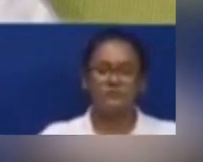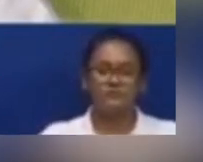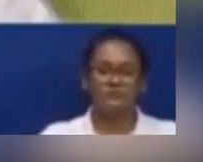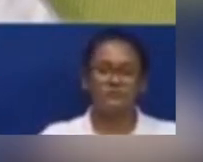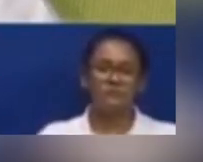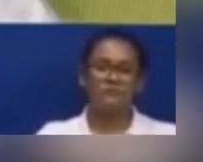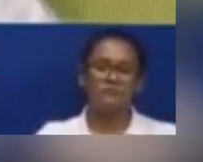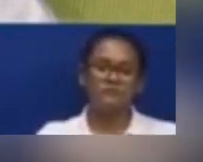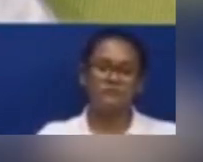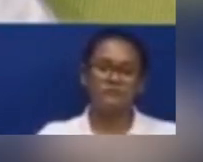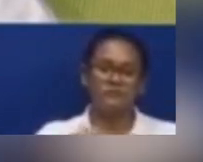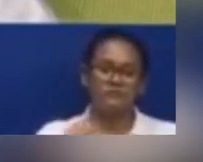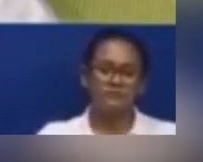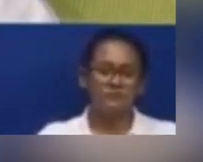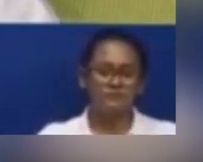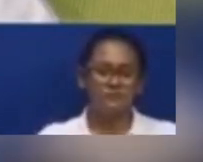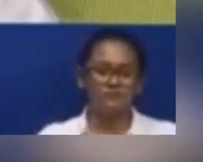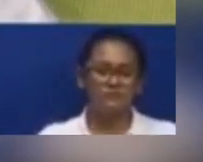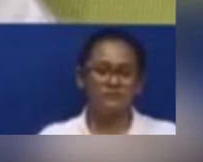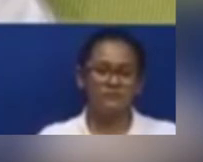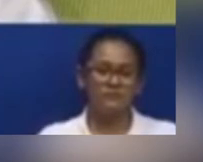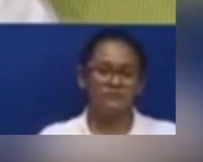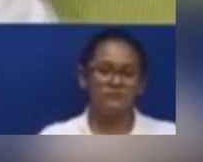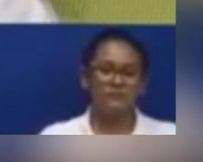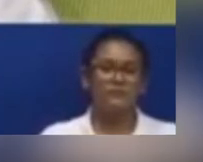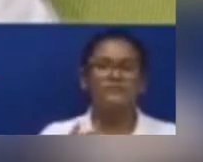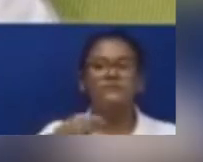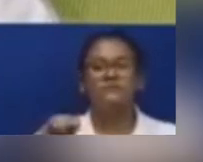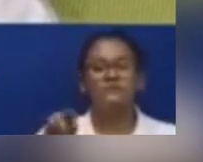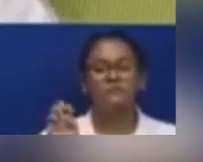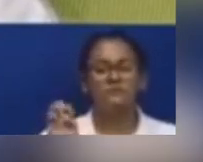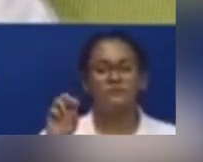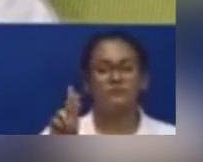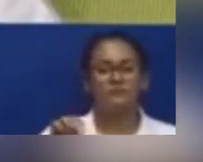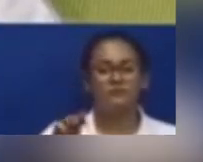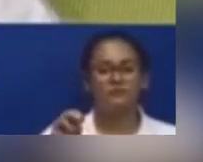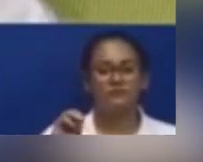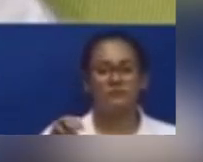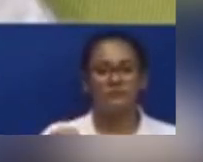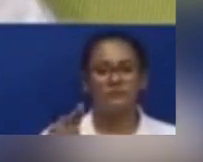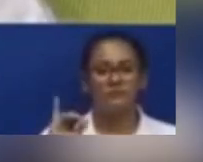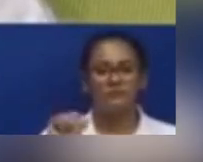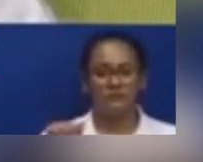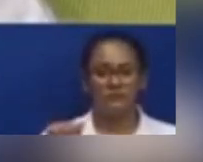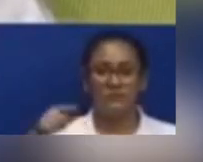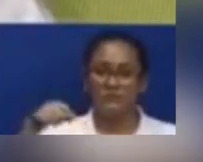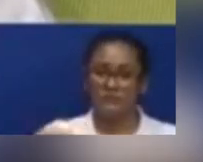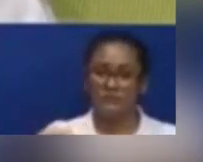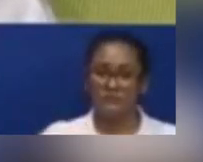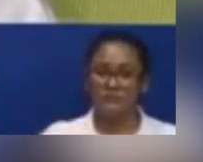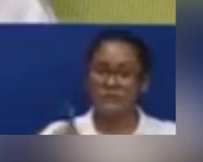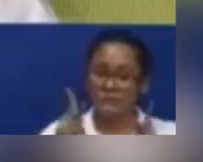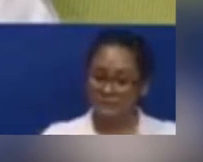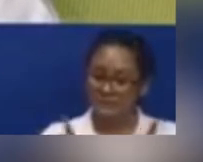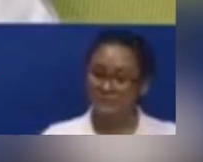del miocardio, crisis hipertensiva y neumonía bacteriana. Hasta la fecha hemos logrado la recuperación